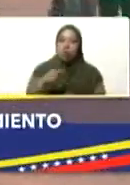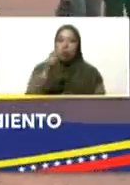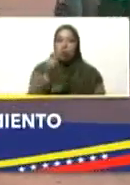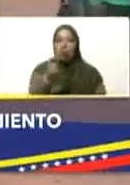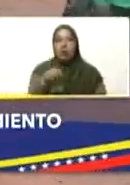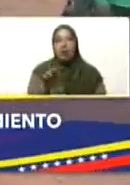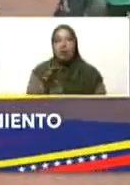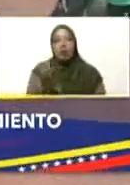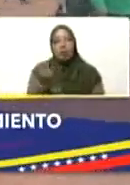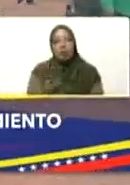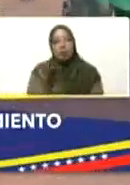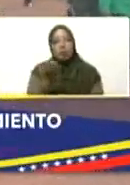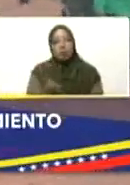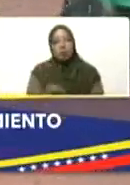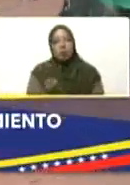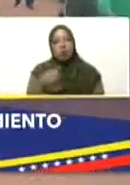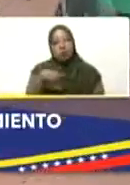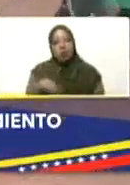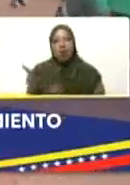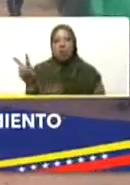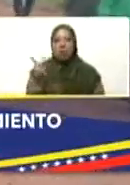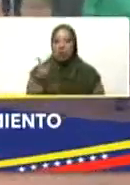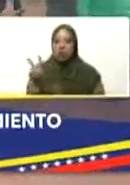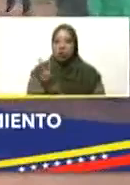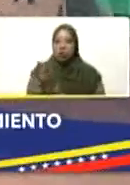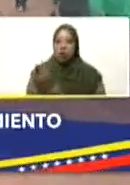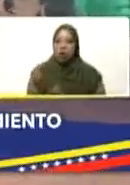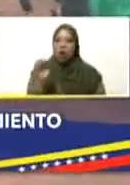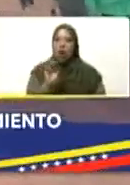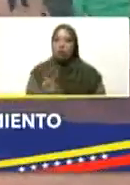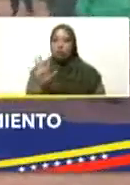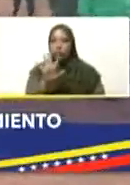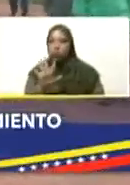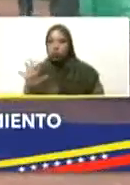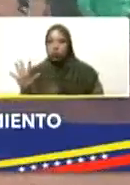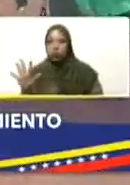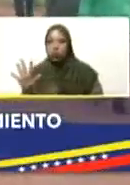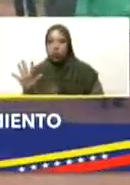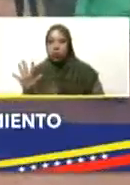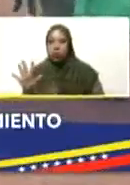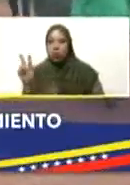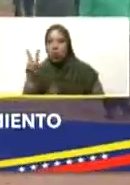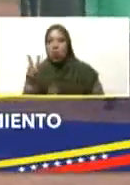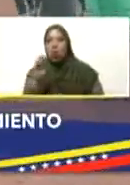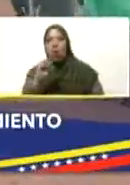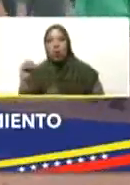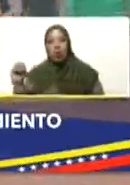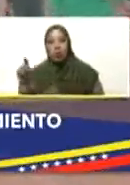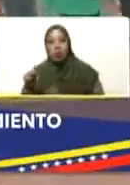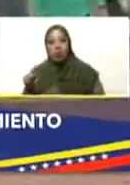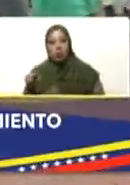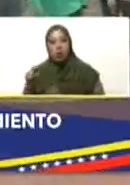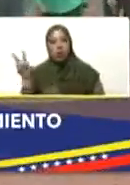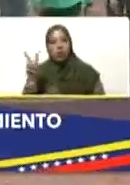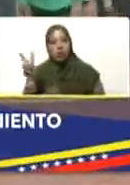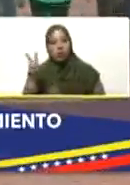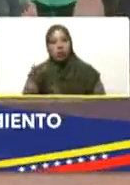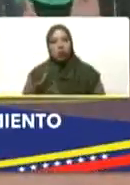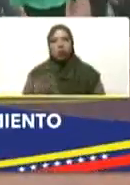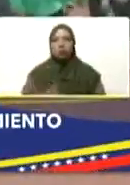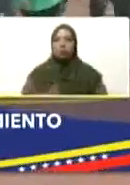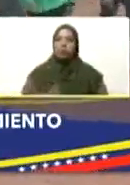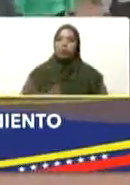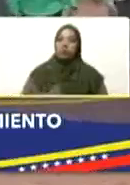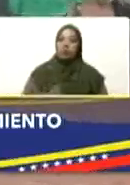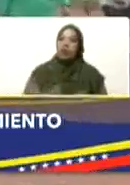de Monaga y del oriente, en este caso venezolano. Esto es un sistema de riego no horizontal como los pivotes tradicionales. Esto